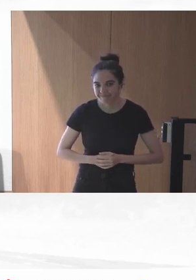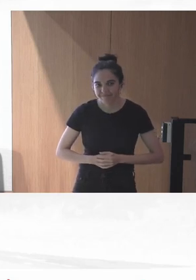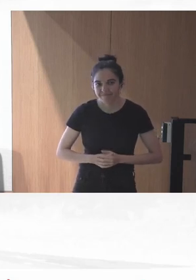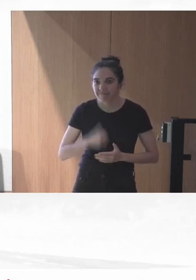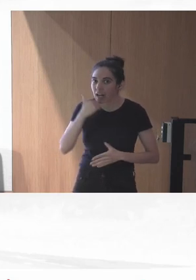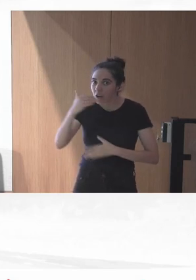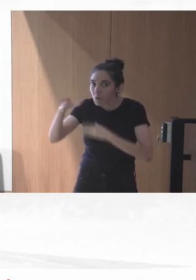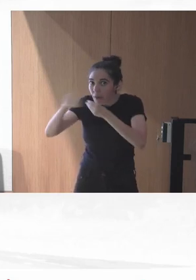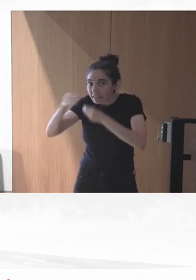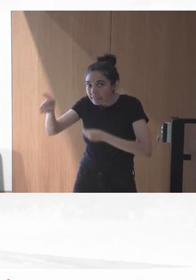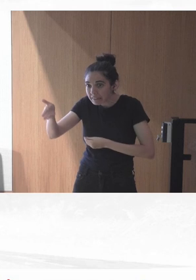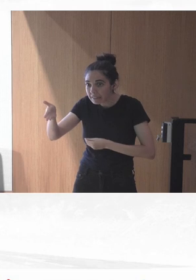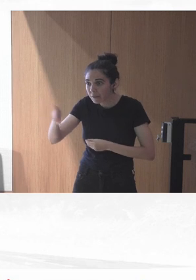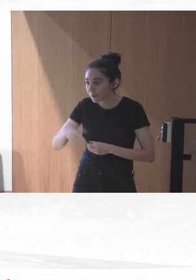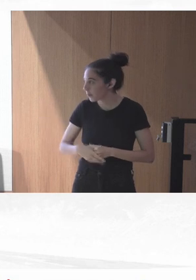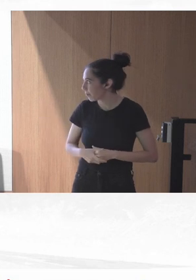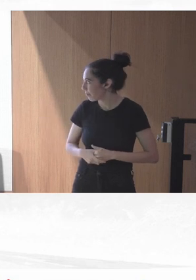¿Quieres añadir algo?